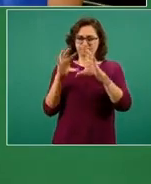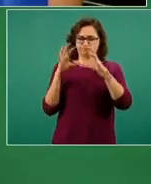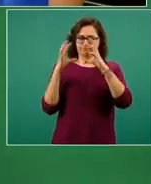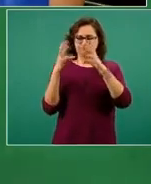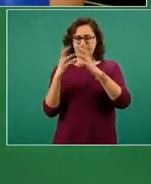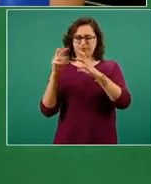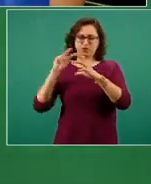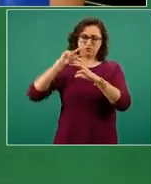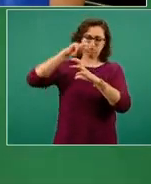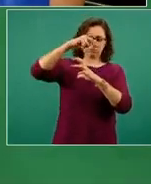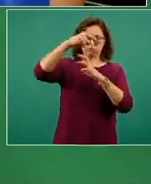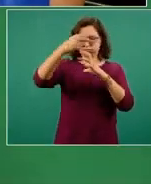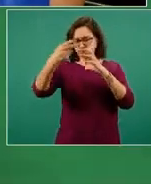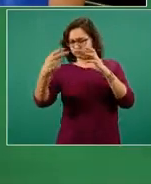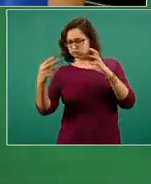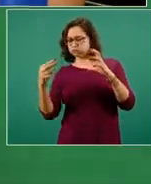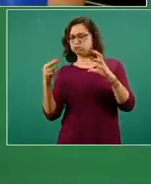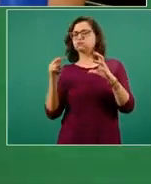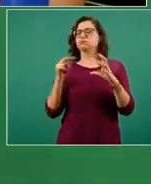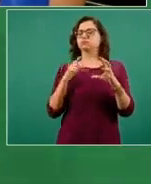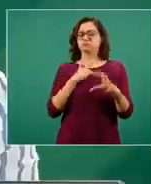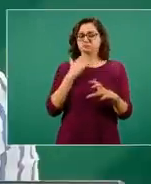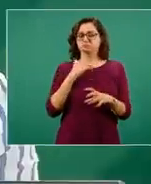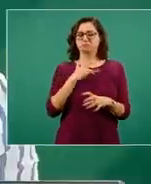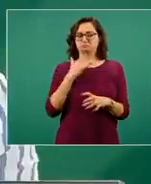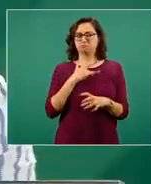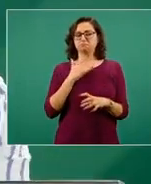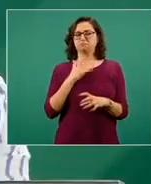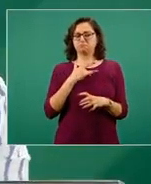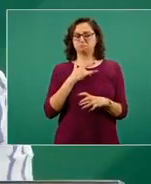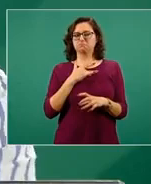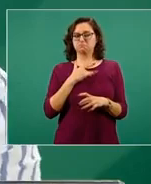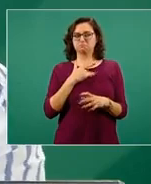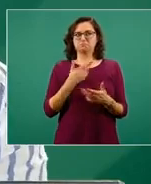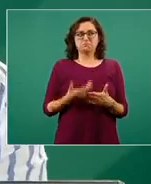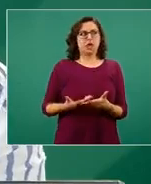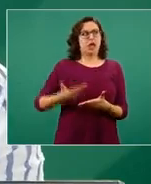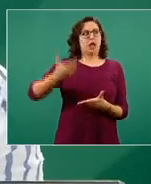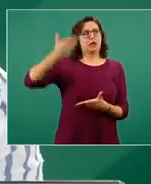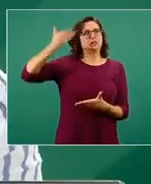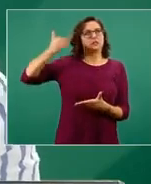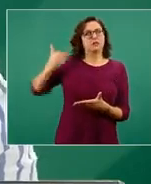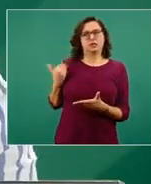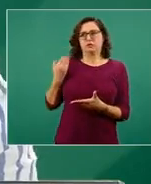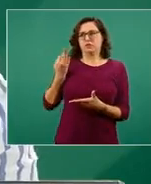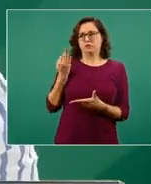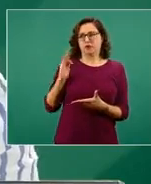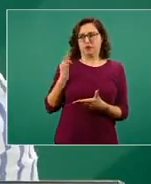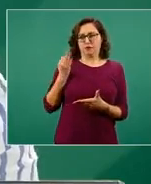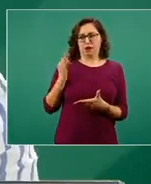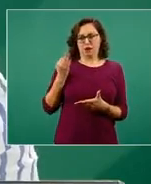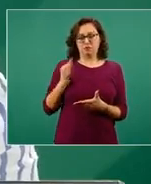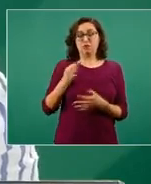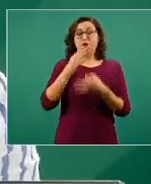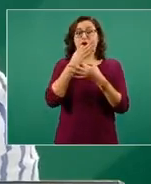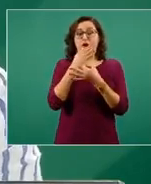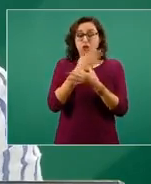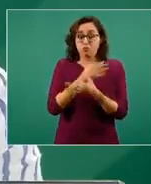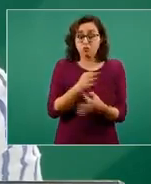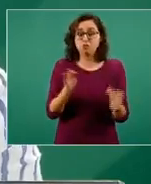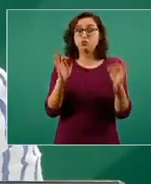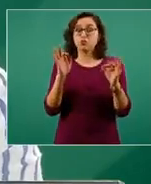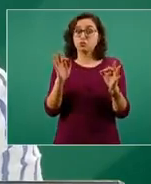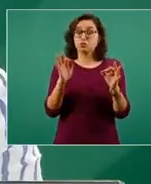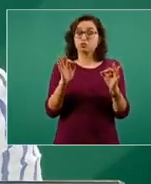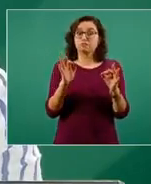epidemia en México y en el mundo, anunciamos justo desde febrero que habría que